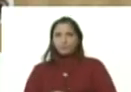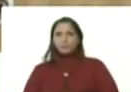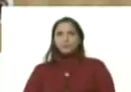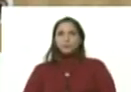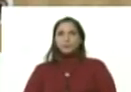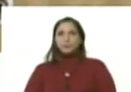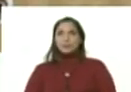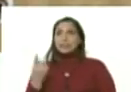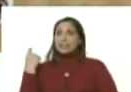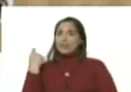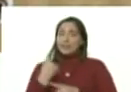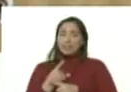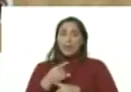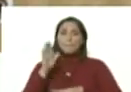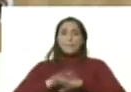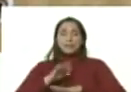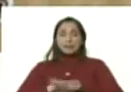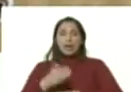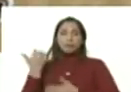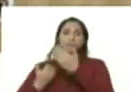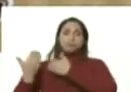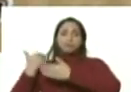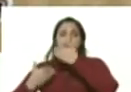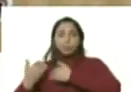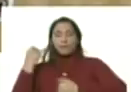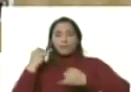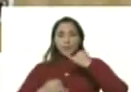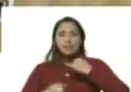haberse adoptado hace mucho tiempo y que por fin debería dar lugar